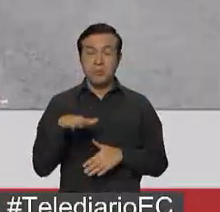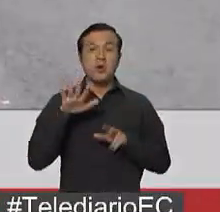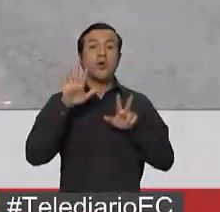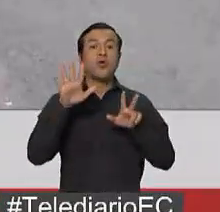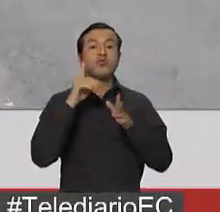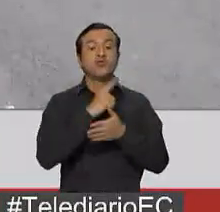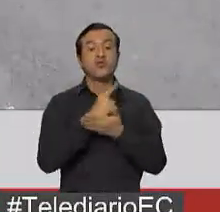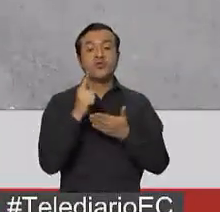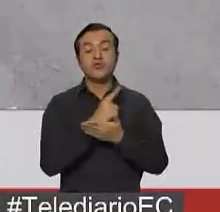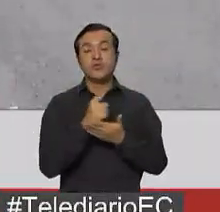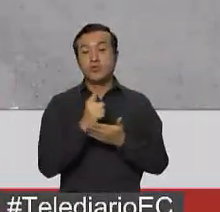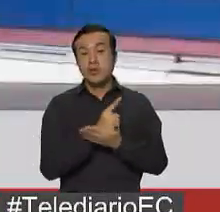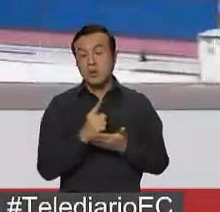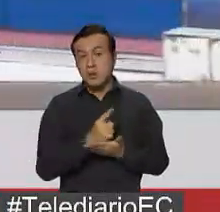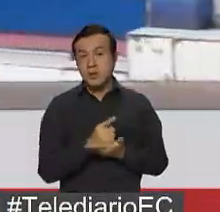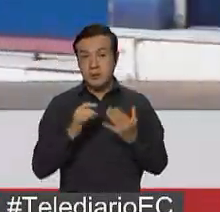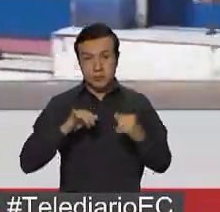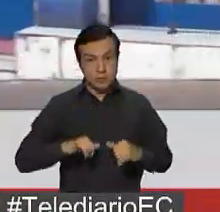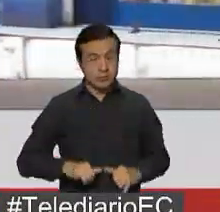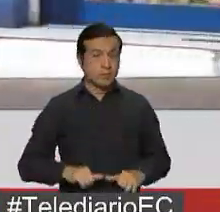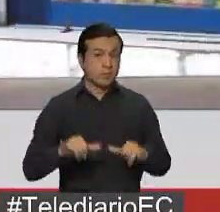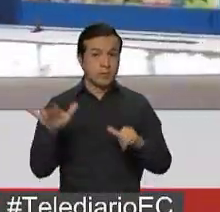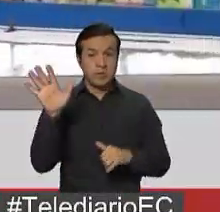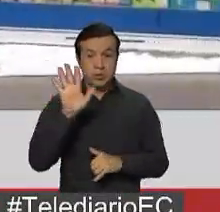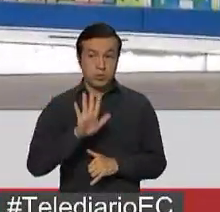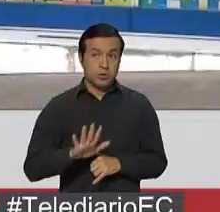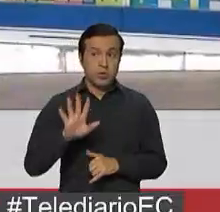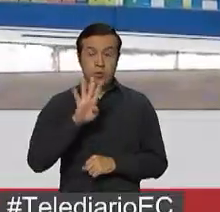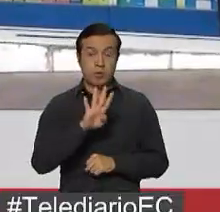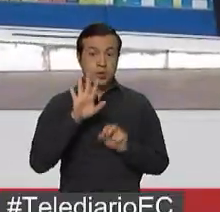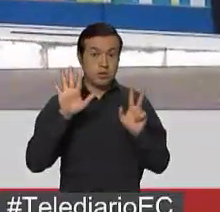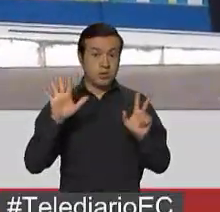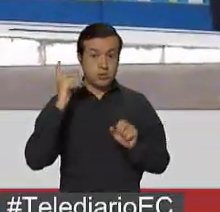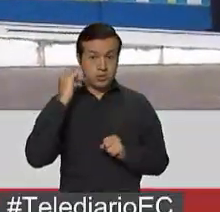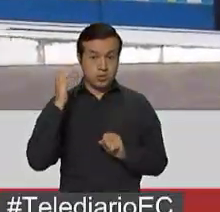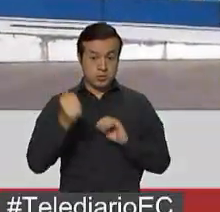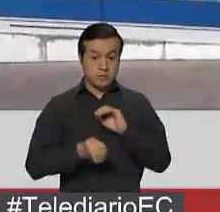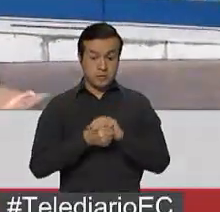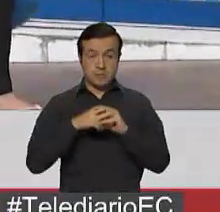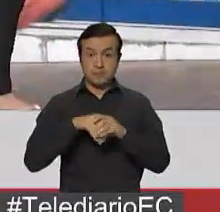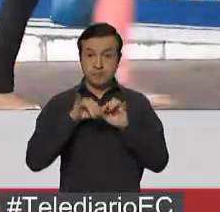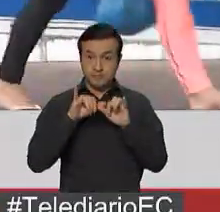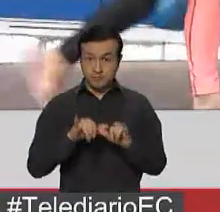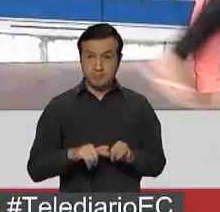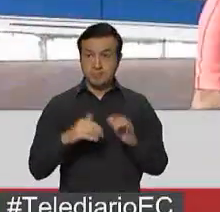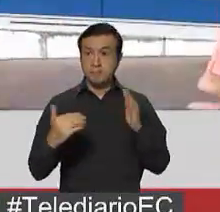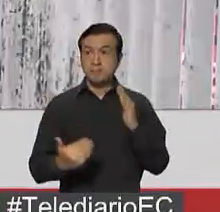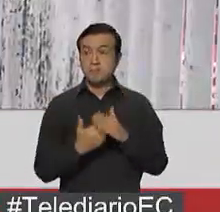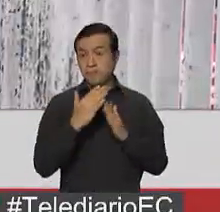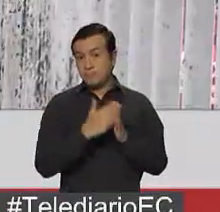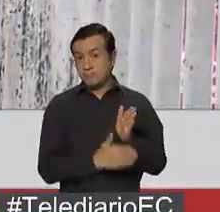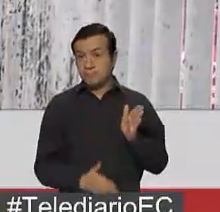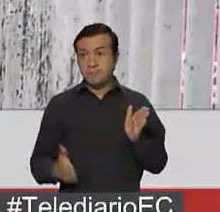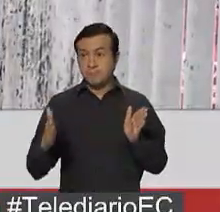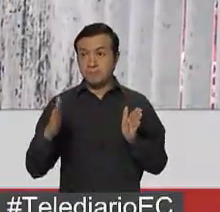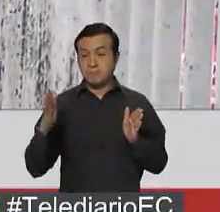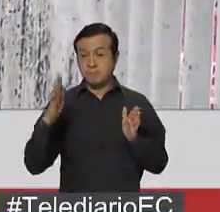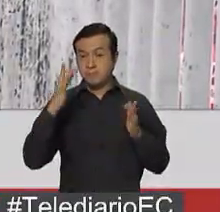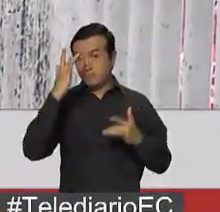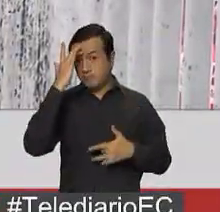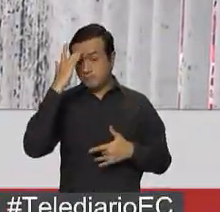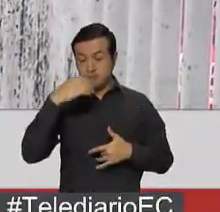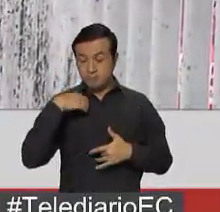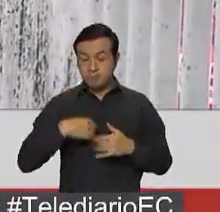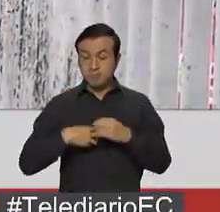semana de medidas de restricción a lo largo de estos 48 días de aislamiento en esta nueva rutina que nos ha impuesto el coronavirus